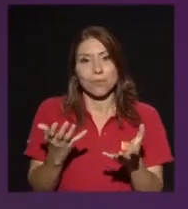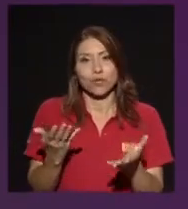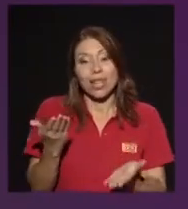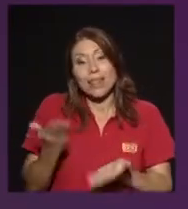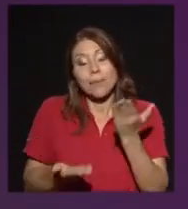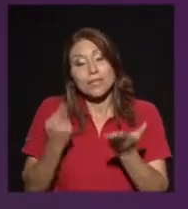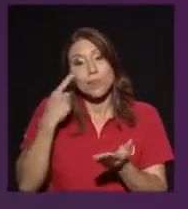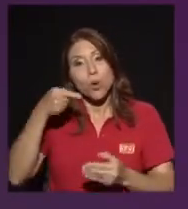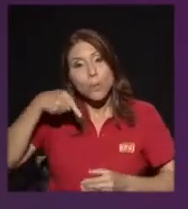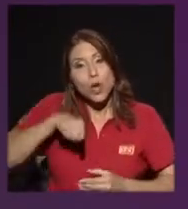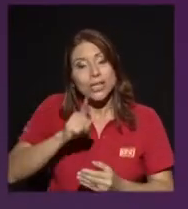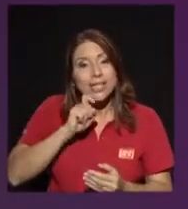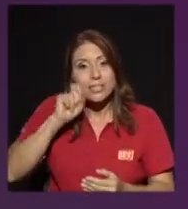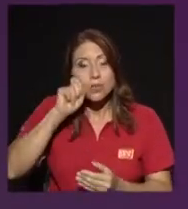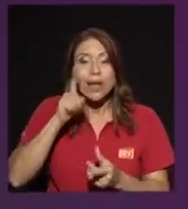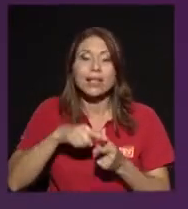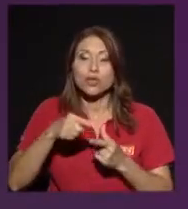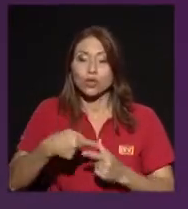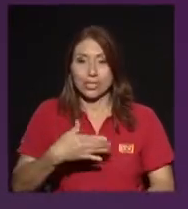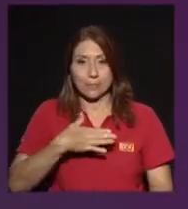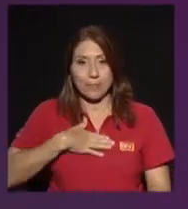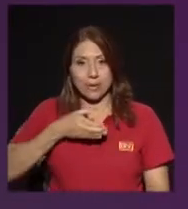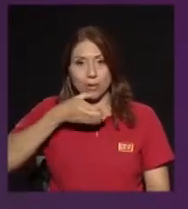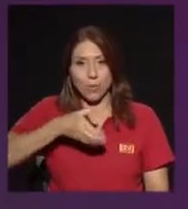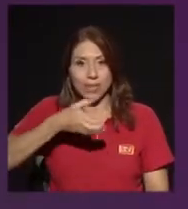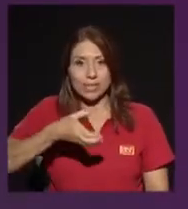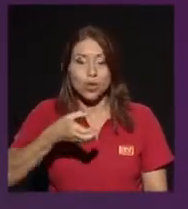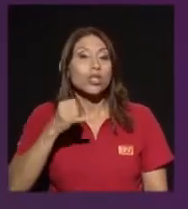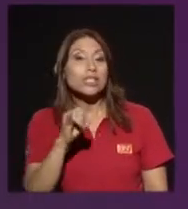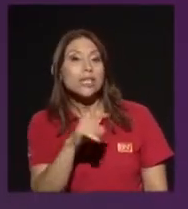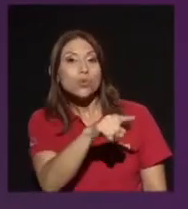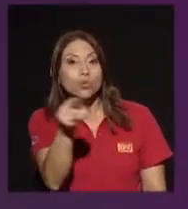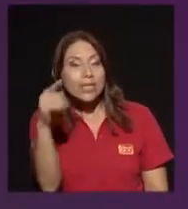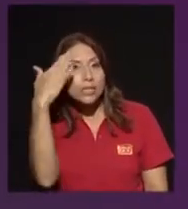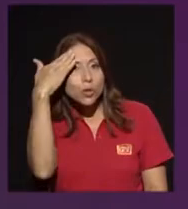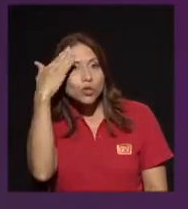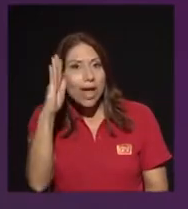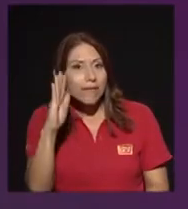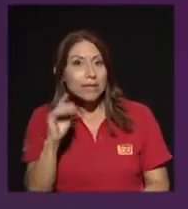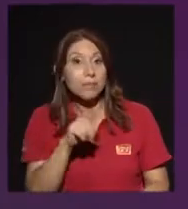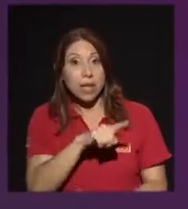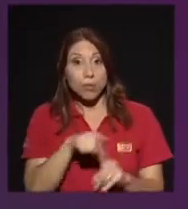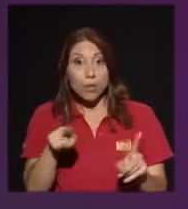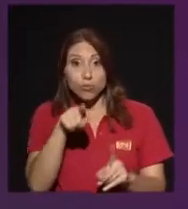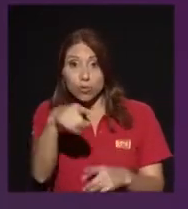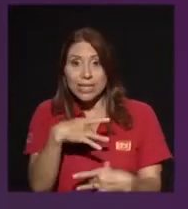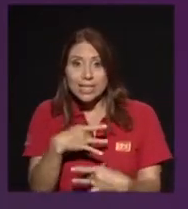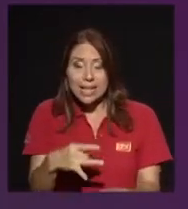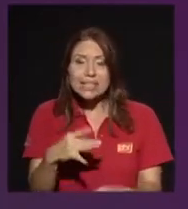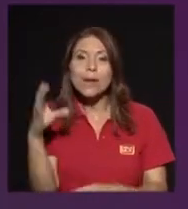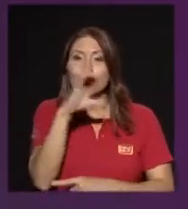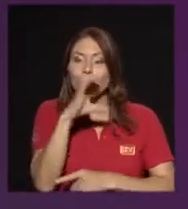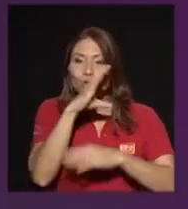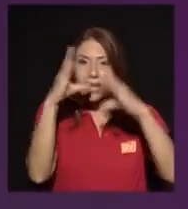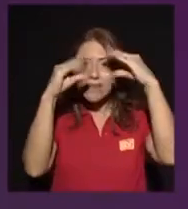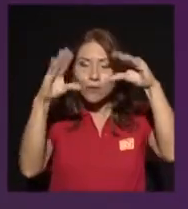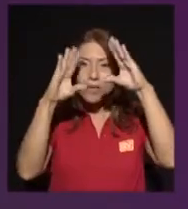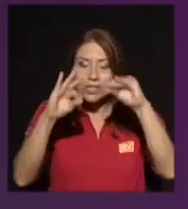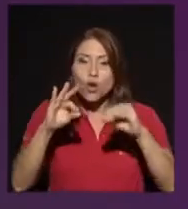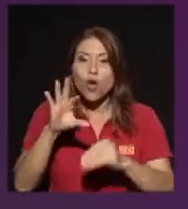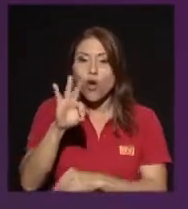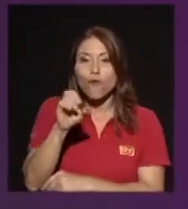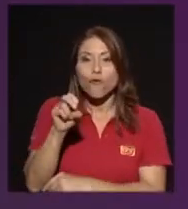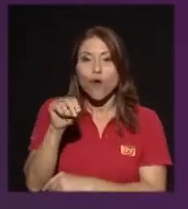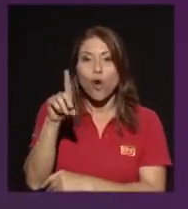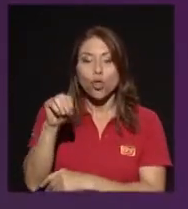violencia sexual. Entonces, mi recomendación es, si ustedes no saben y les interesan, busquen información, ya sea en el Fondo de Población